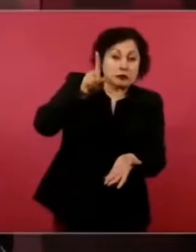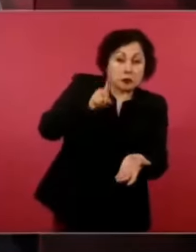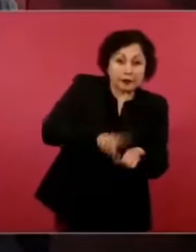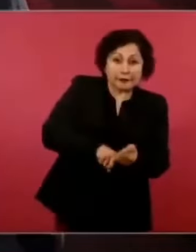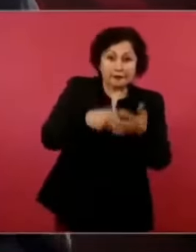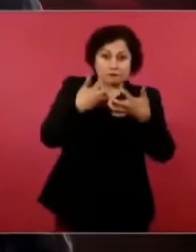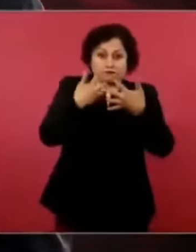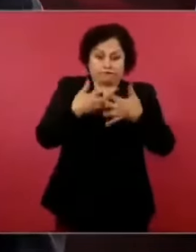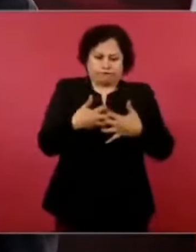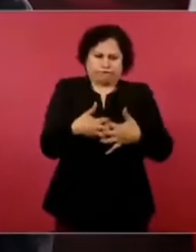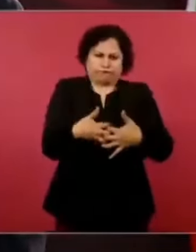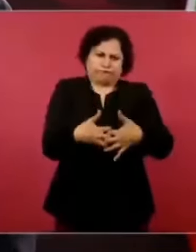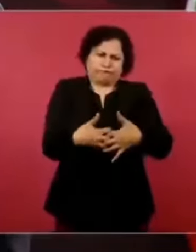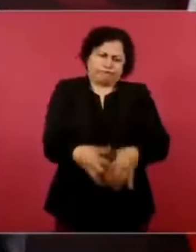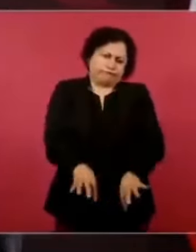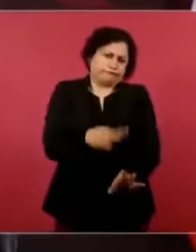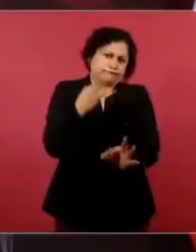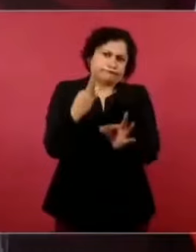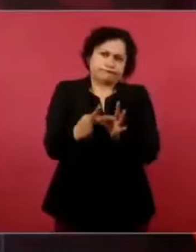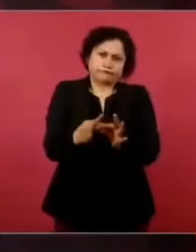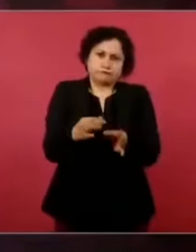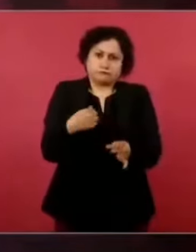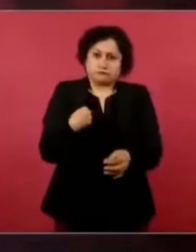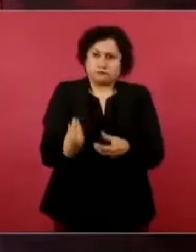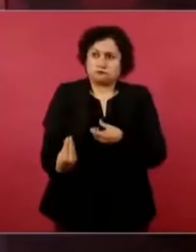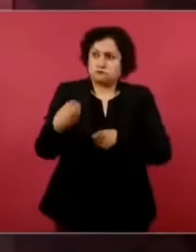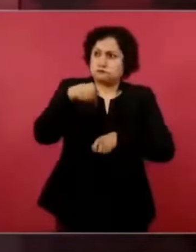al 100. Traigo motor nuevo.